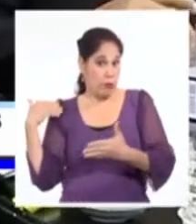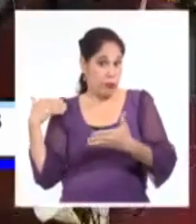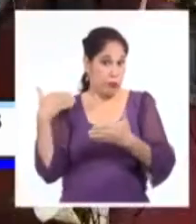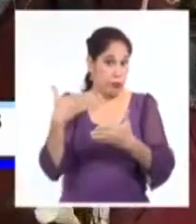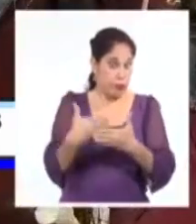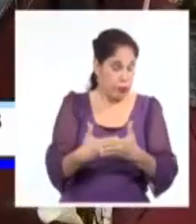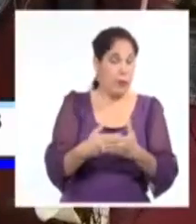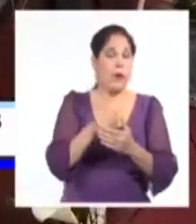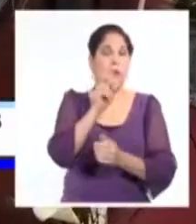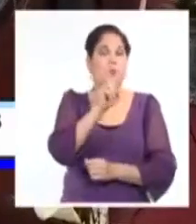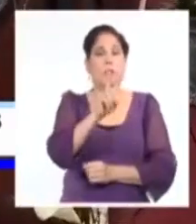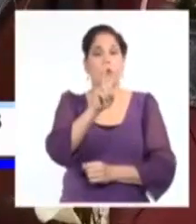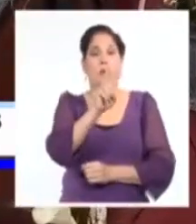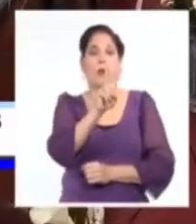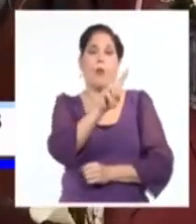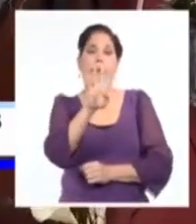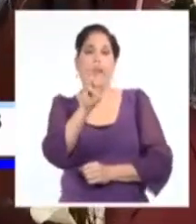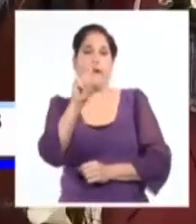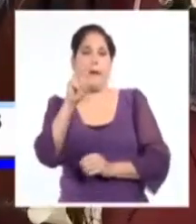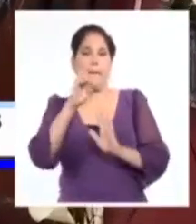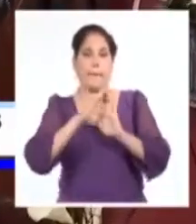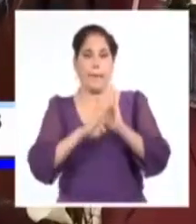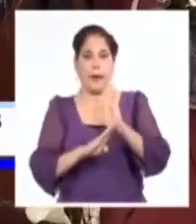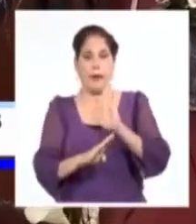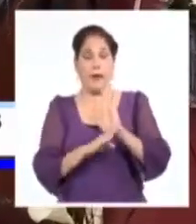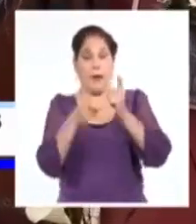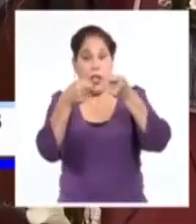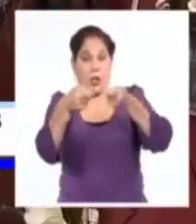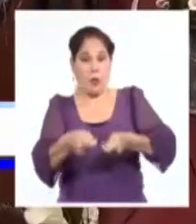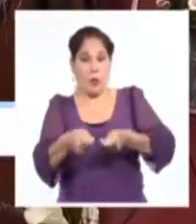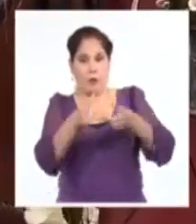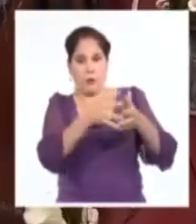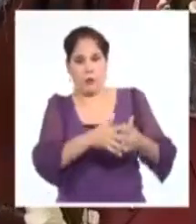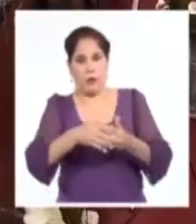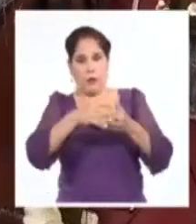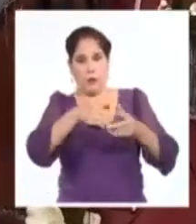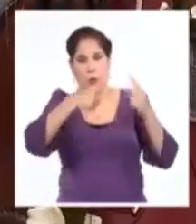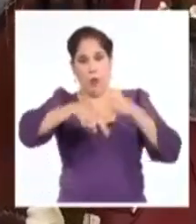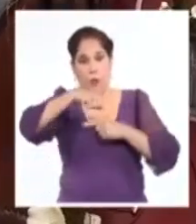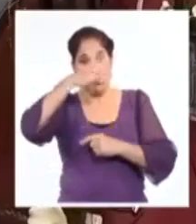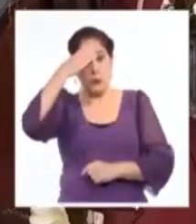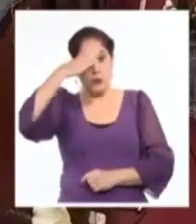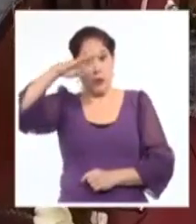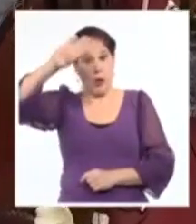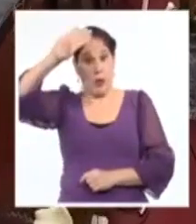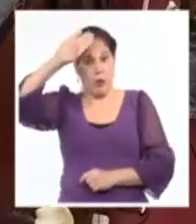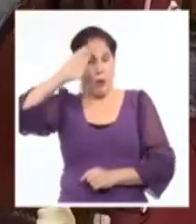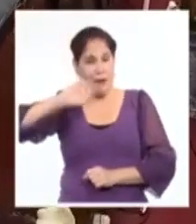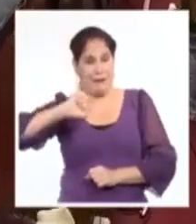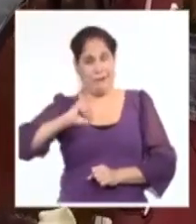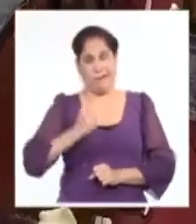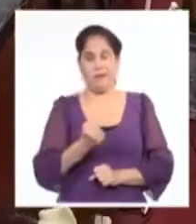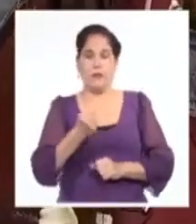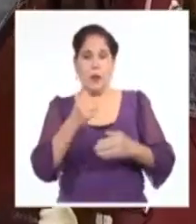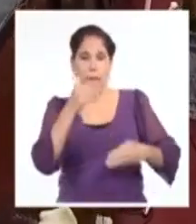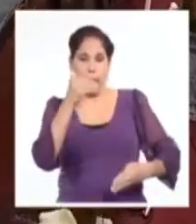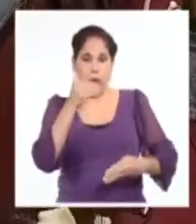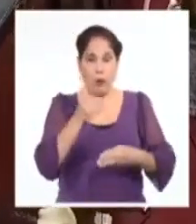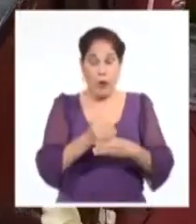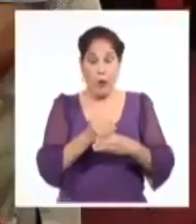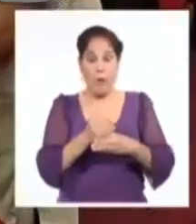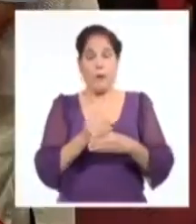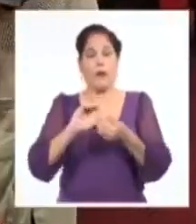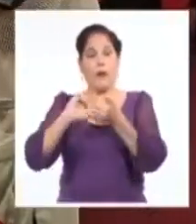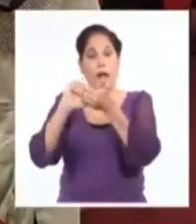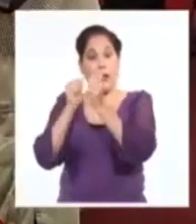partir de las 243 medidas impuestas por el gobierno estadounidense para recrudecer el bloqueo, al